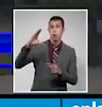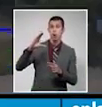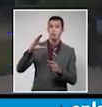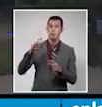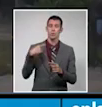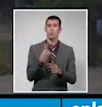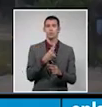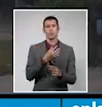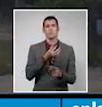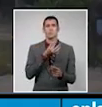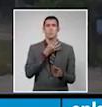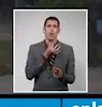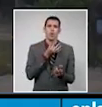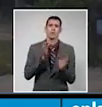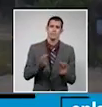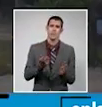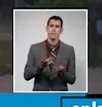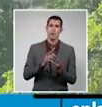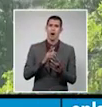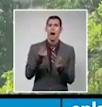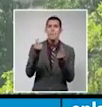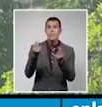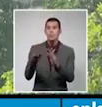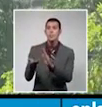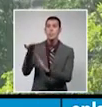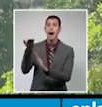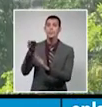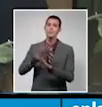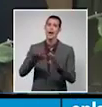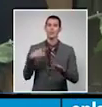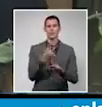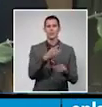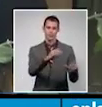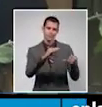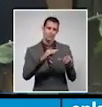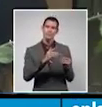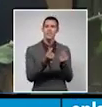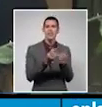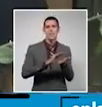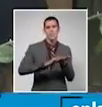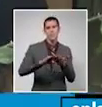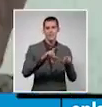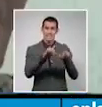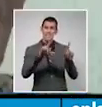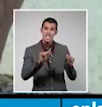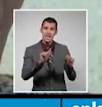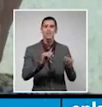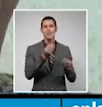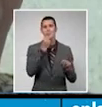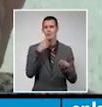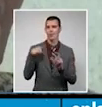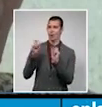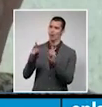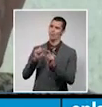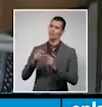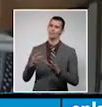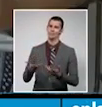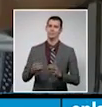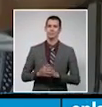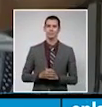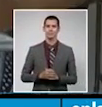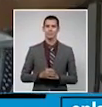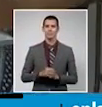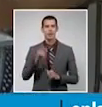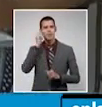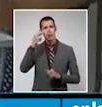tampoco. El Consejo Popular de Aguas Claras en el municipio cabecera conoce su historia. Alina perdió la visión